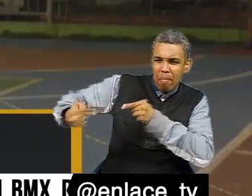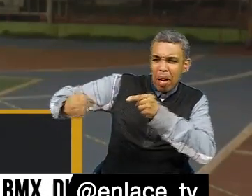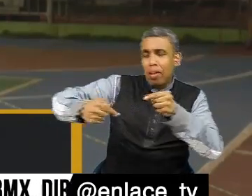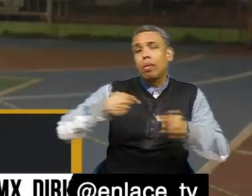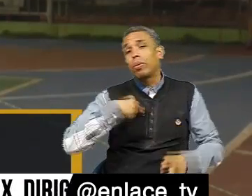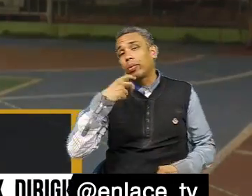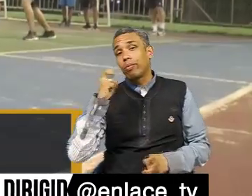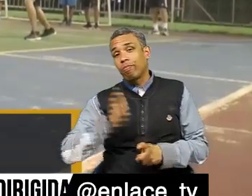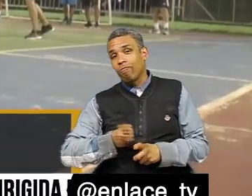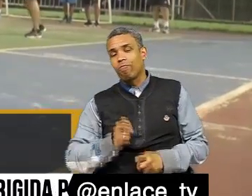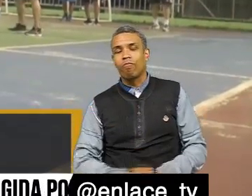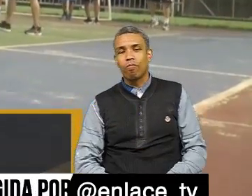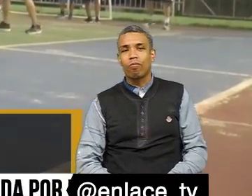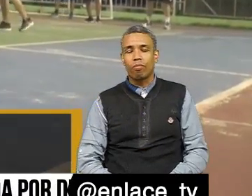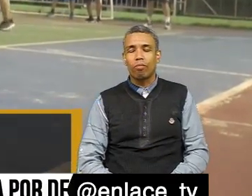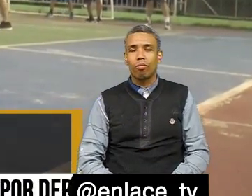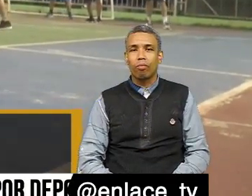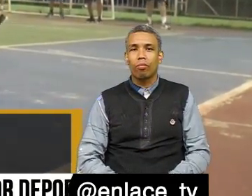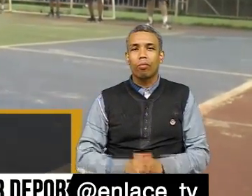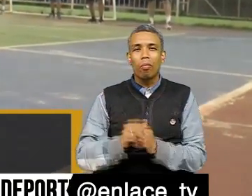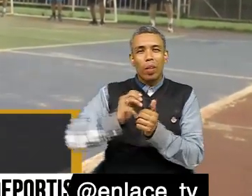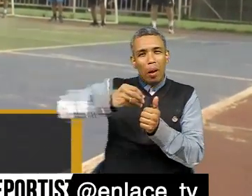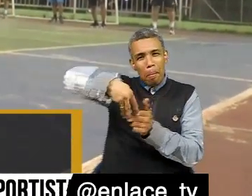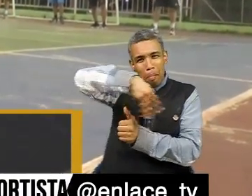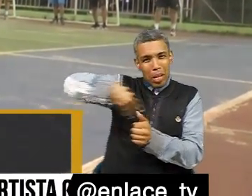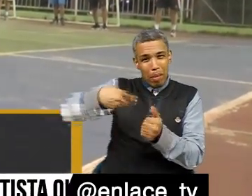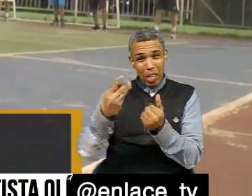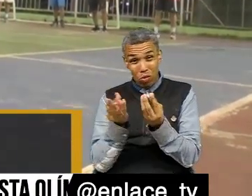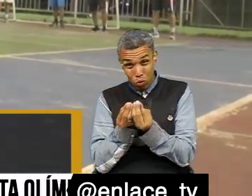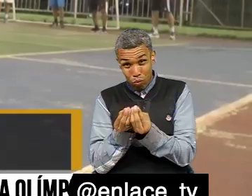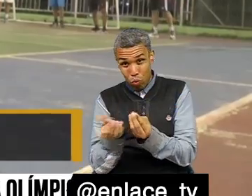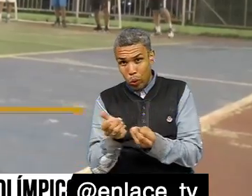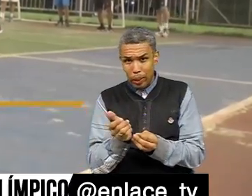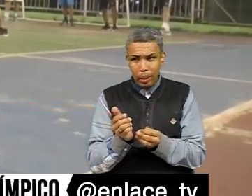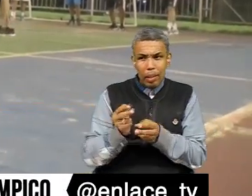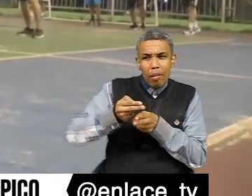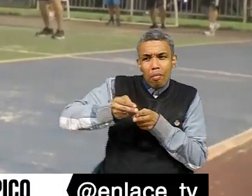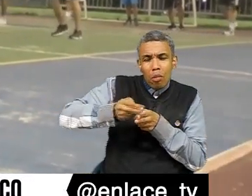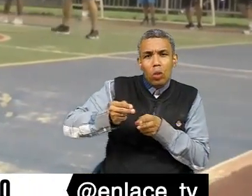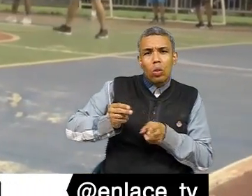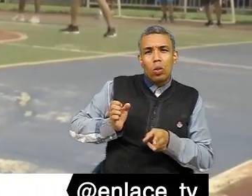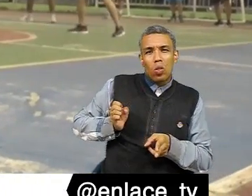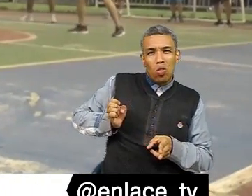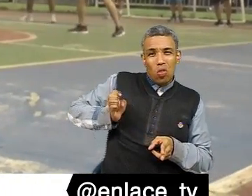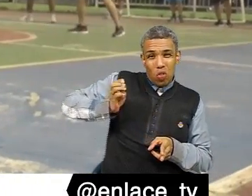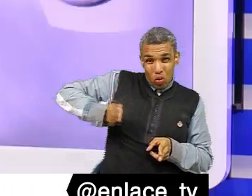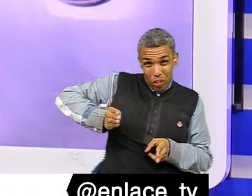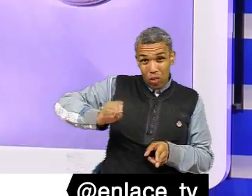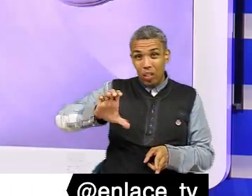nivel nacional. El equipo del Club Miramar se alista para participar en el torneo de Cabipetrol.